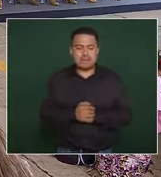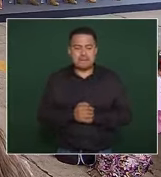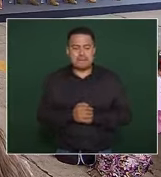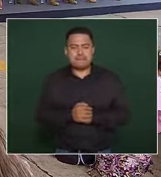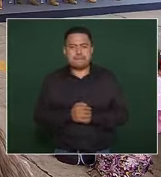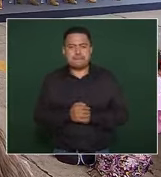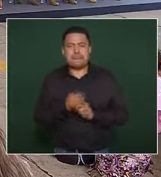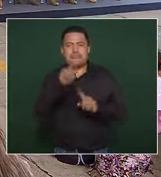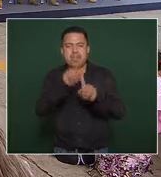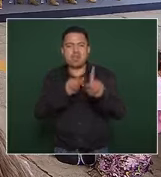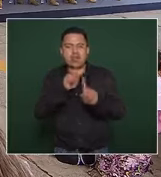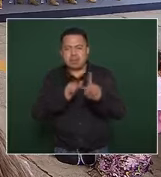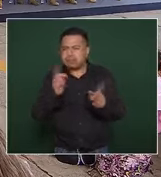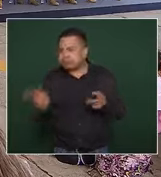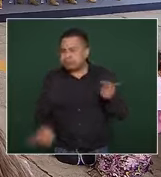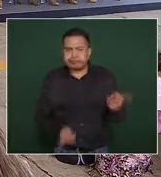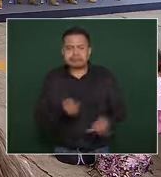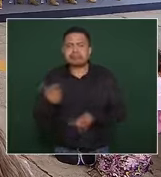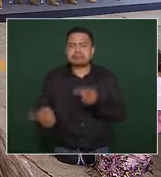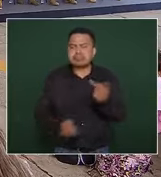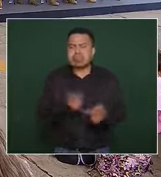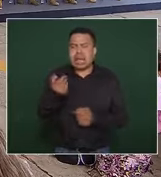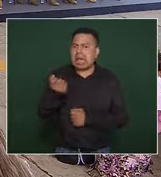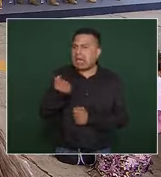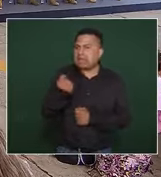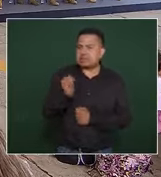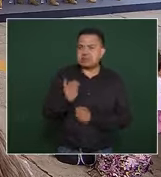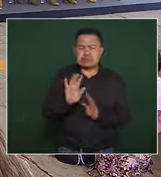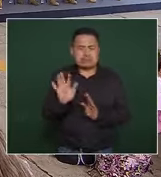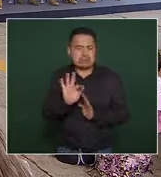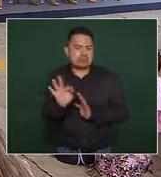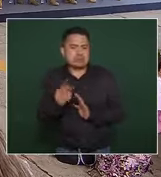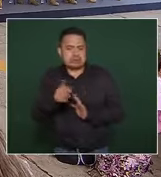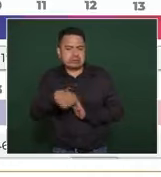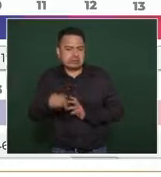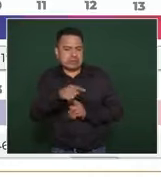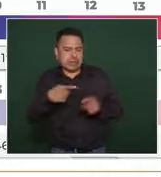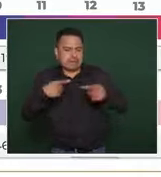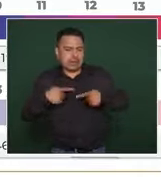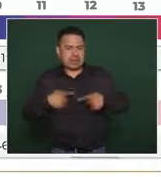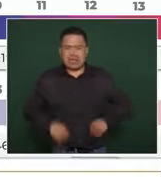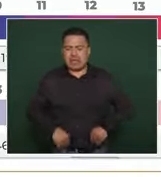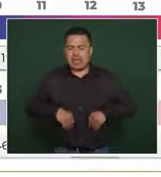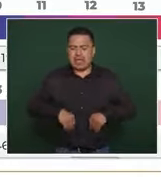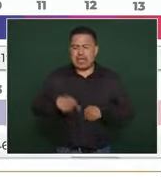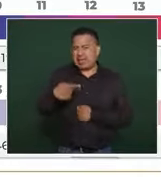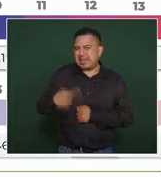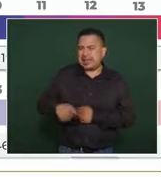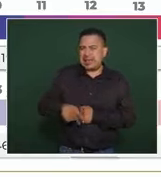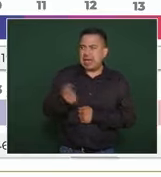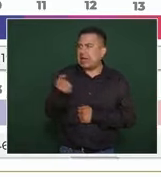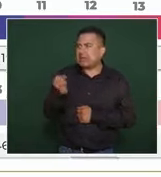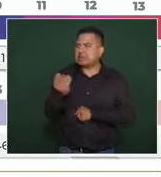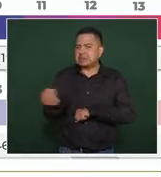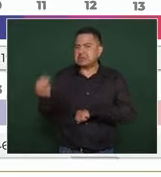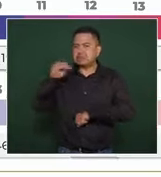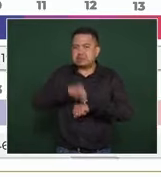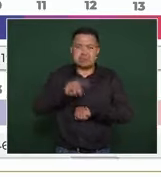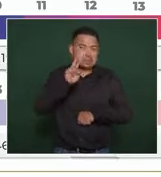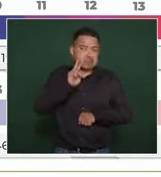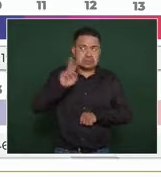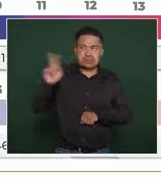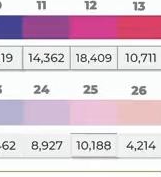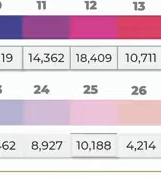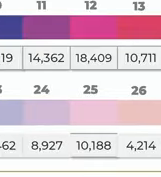gracias, los que se consultaron, de esta manera se consultó, seguramente quienes viven aquí así lo marcaron. Adelante. Y bueno, esta es